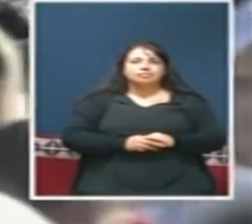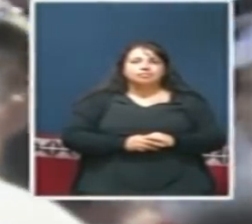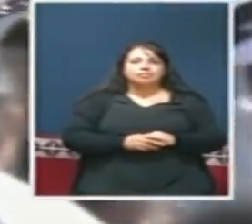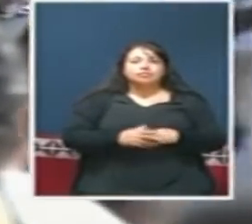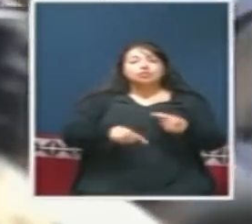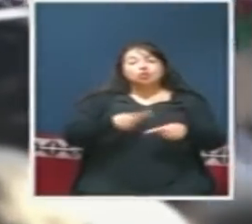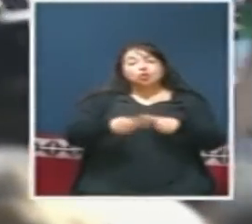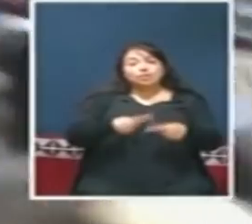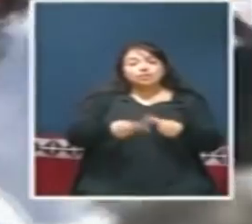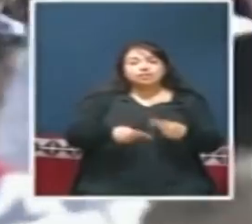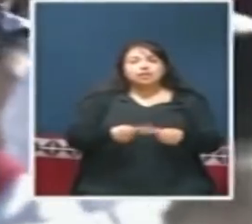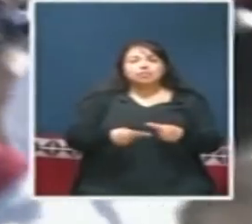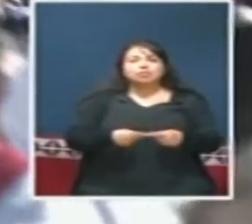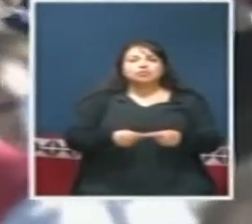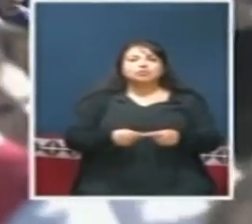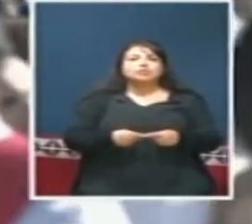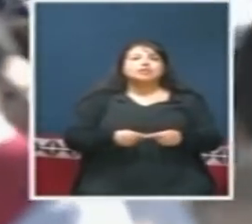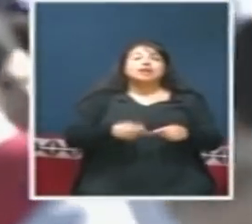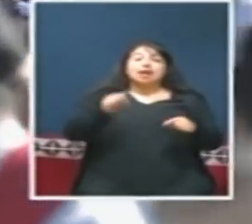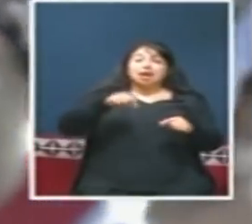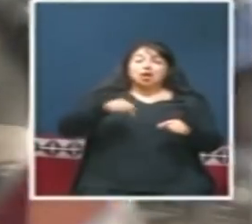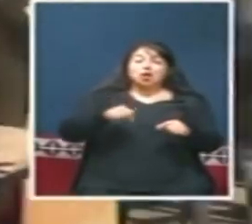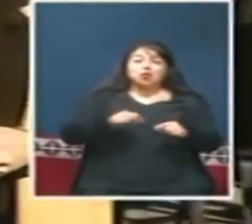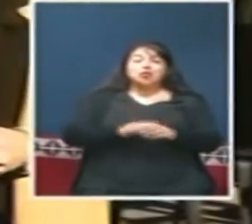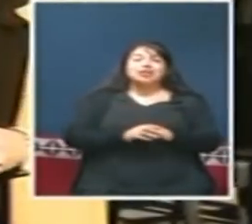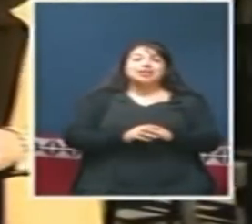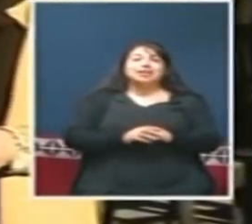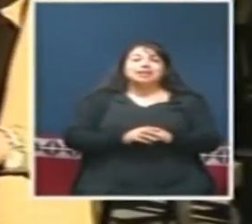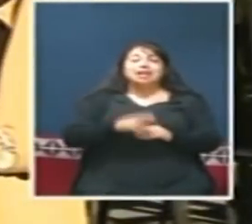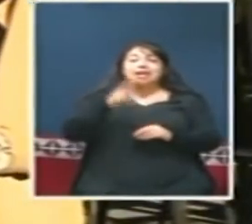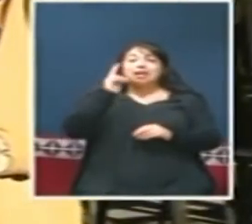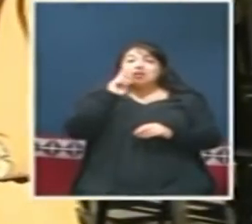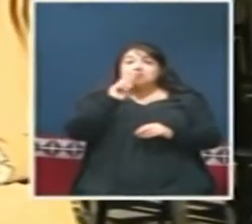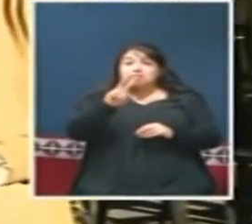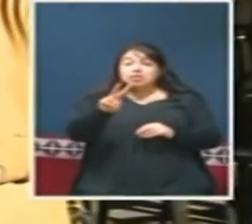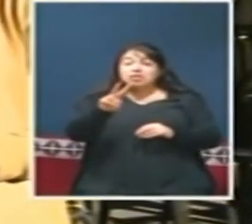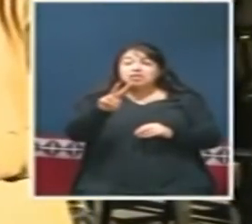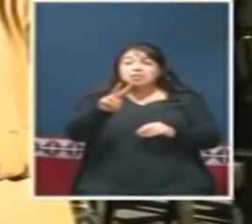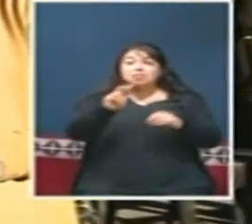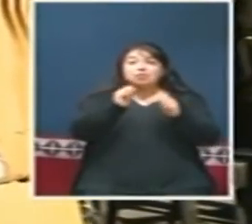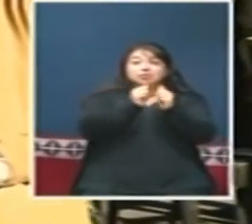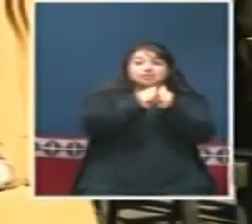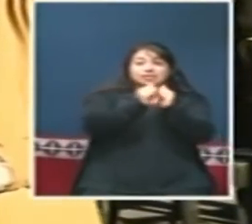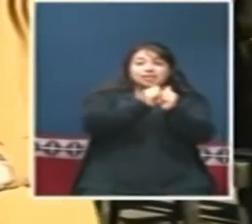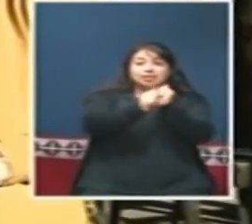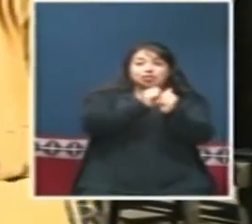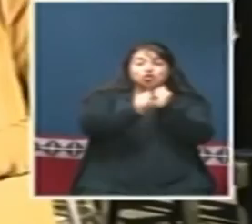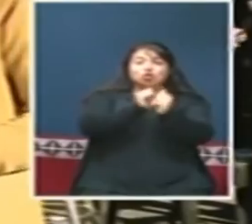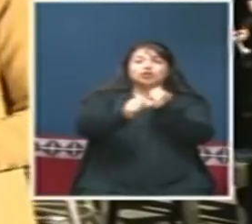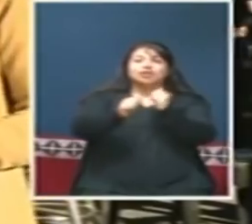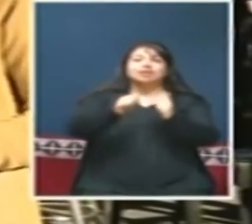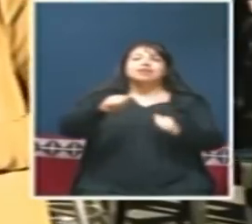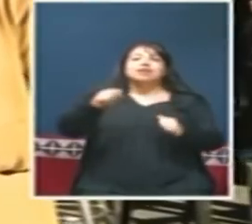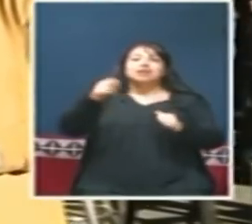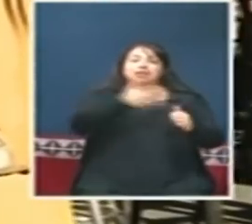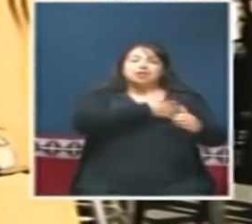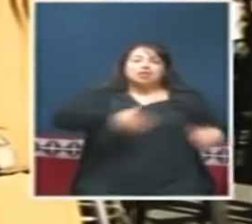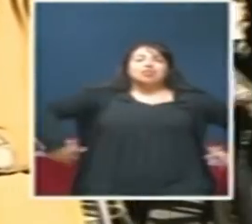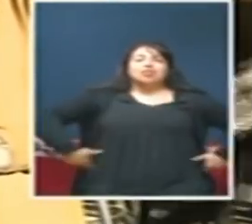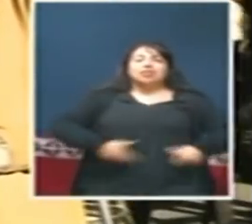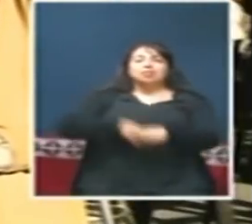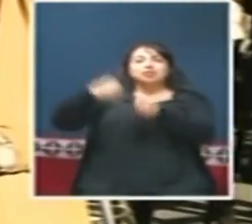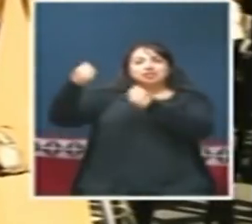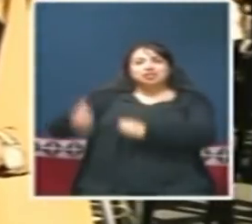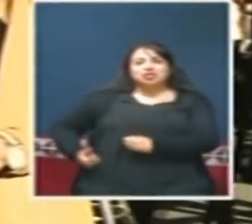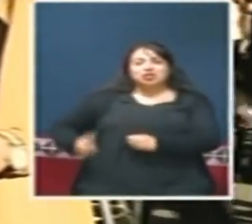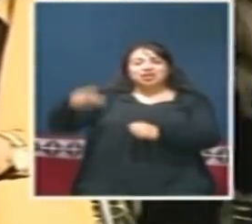Continuamos en vivo y en directo. Vimos recién la reseña biografía de Monseñor Angelelli. A ver,